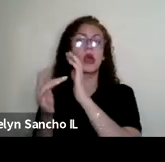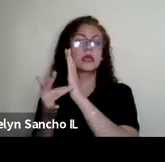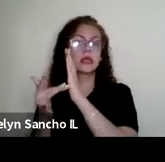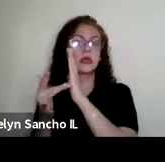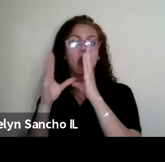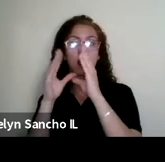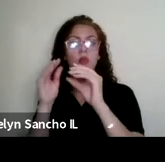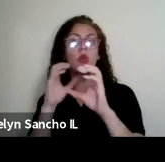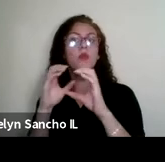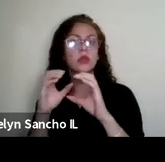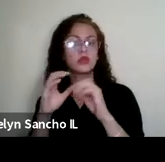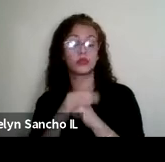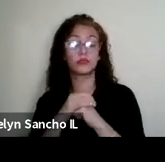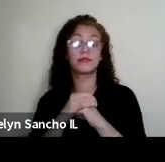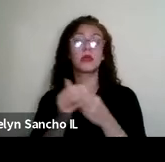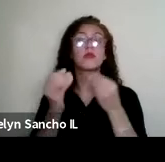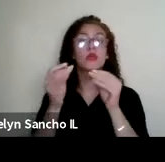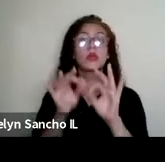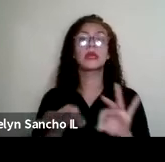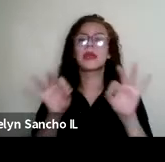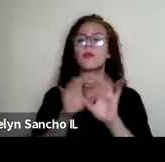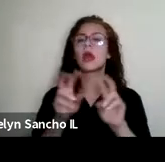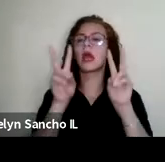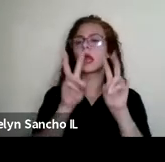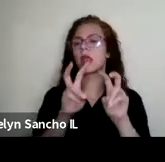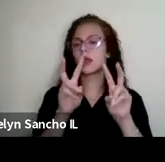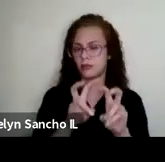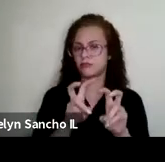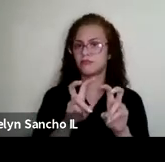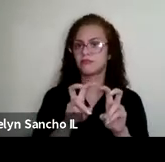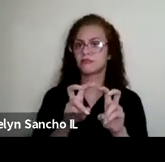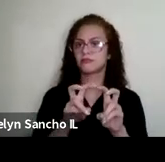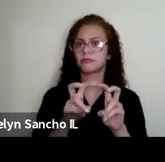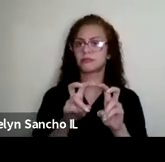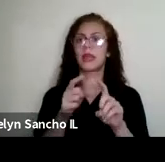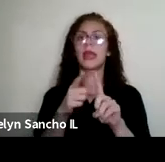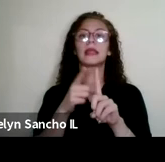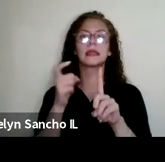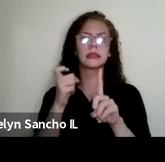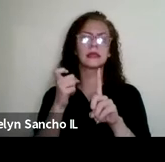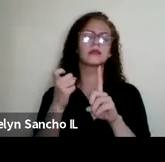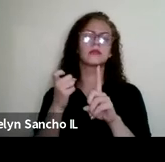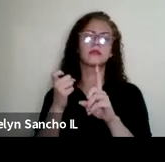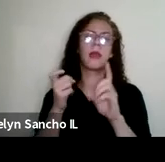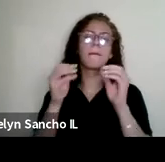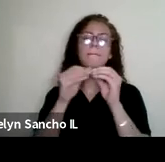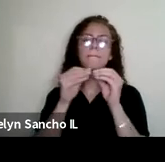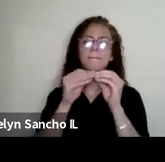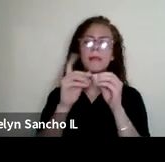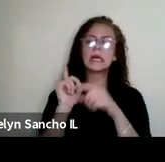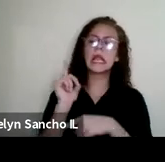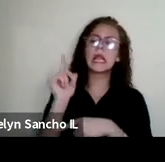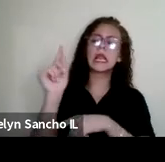y comunicación, es muy importante analizar desde hace, digamos, más